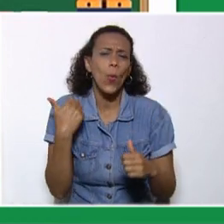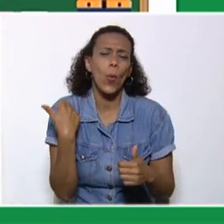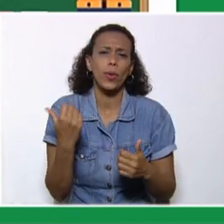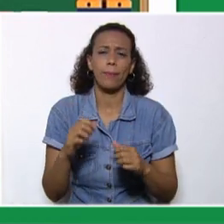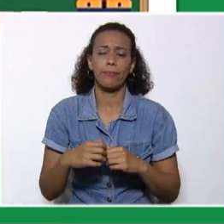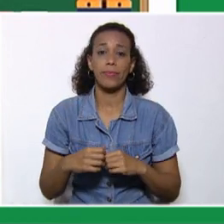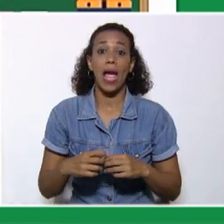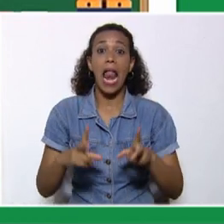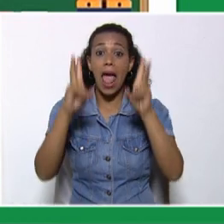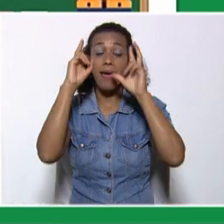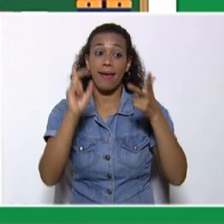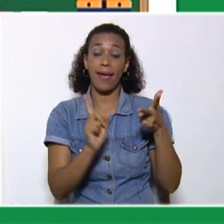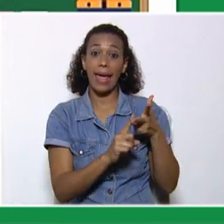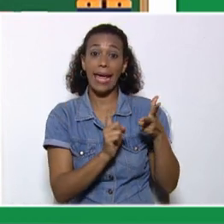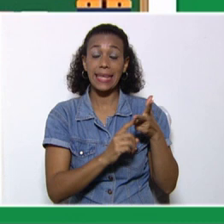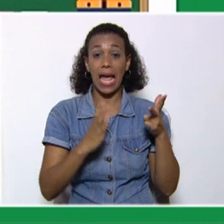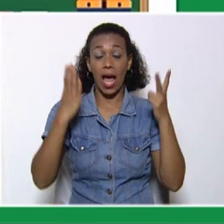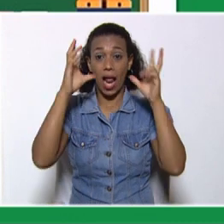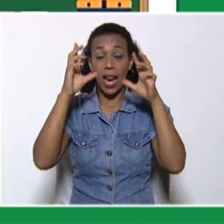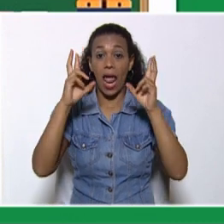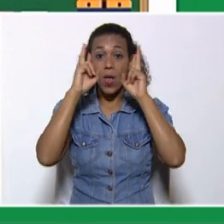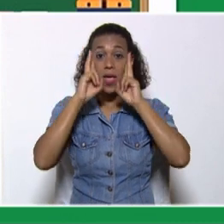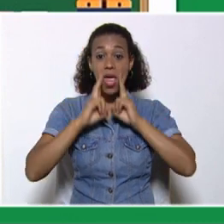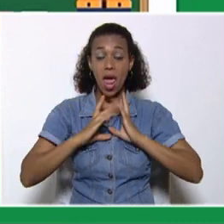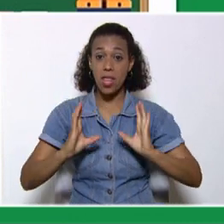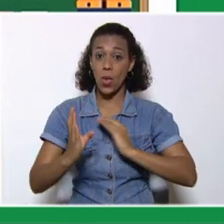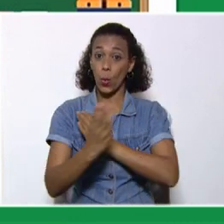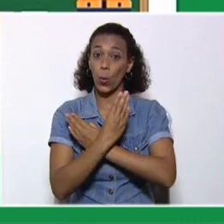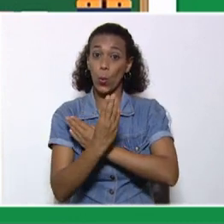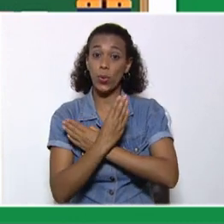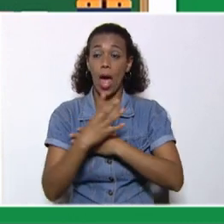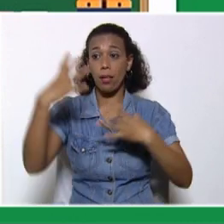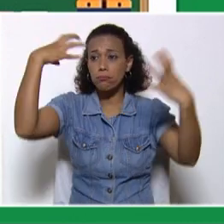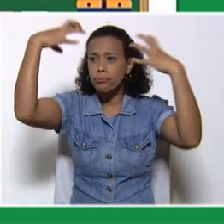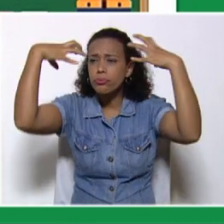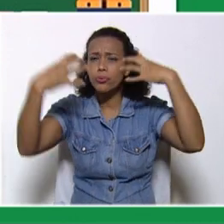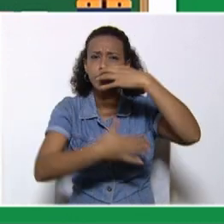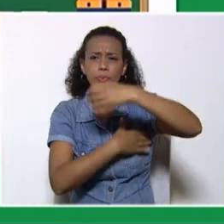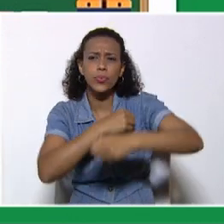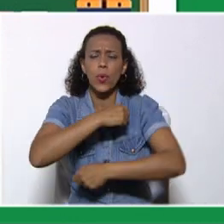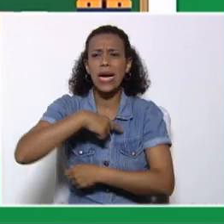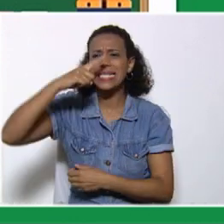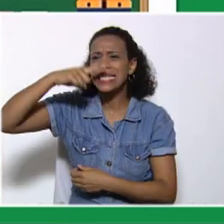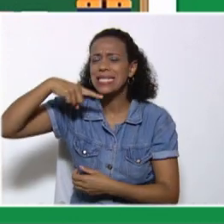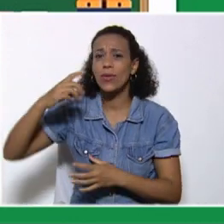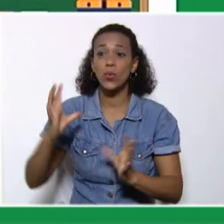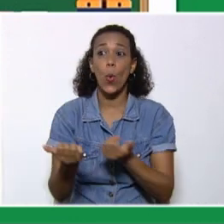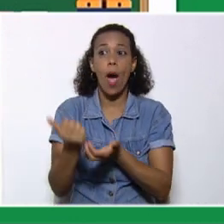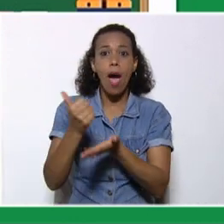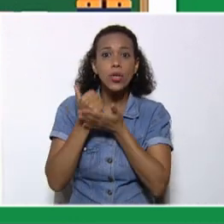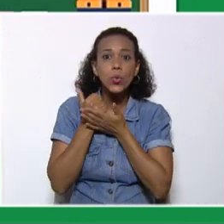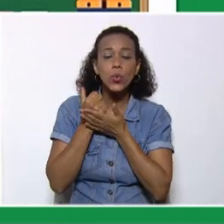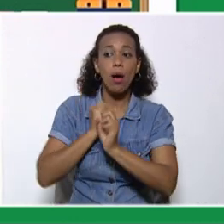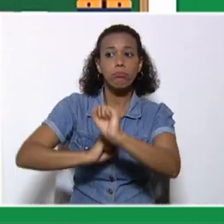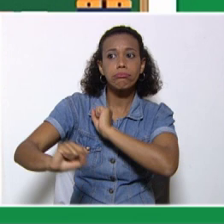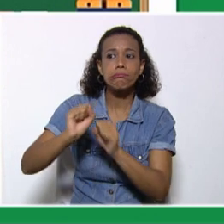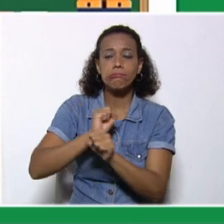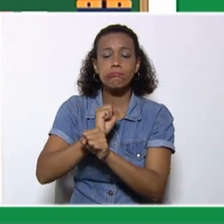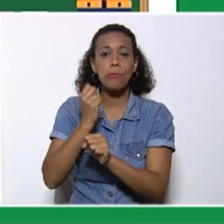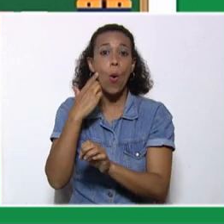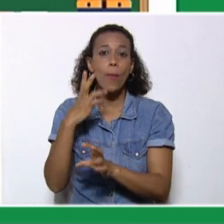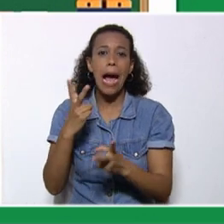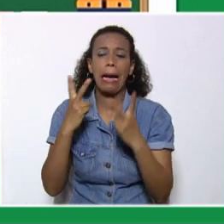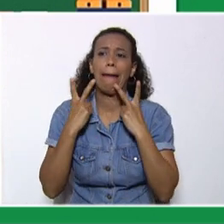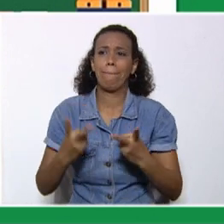deporte. La higiene. El buen hábito de mantener la higiene personal es importante porque nos ayuda a combatir y